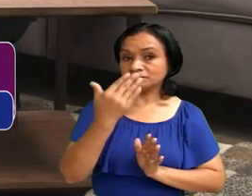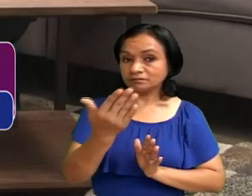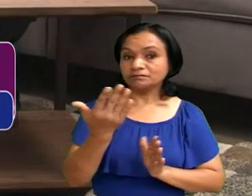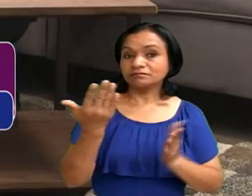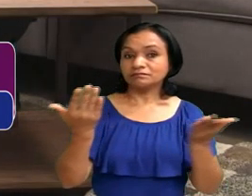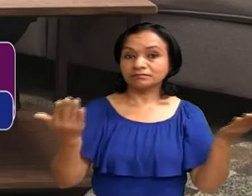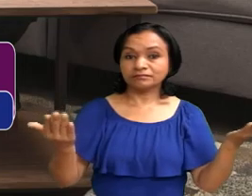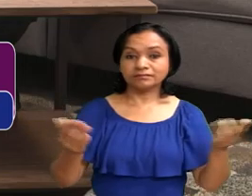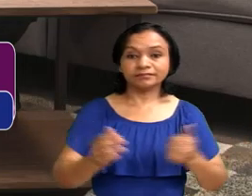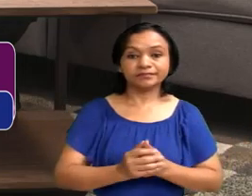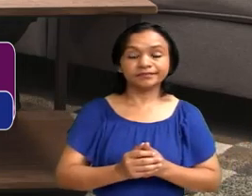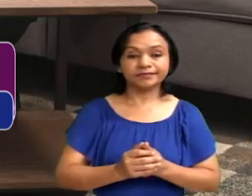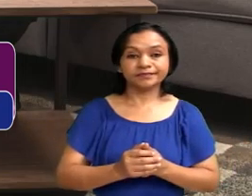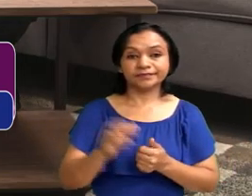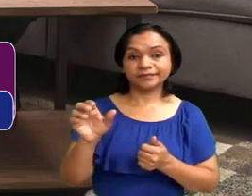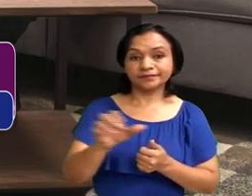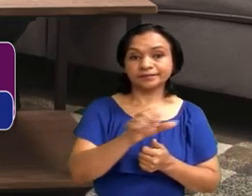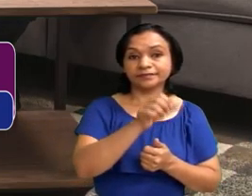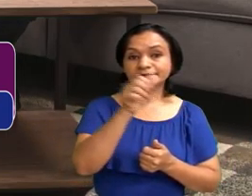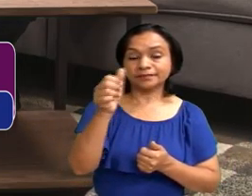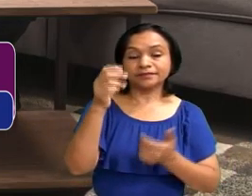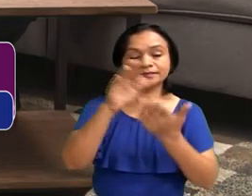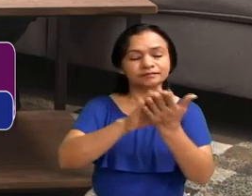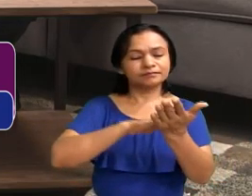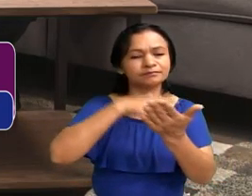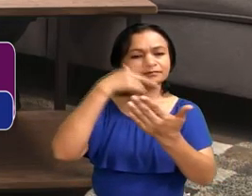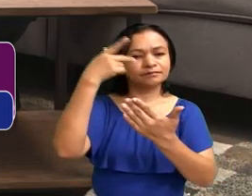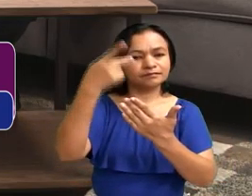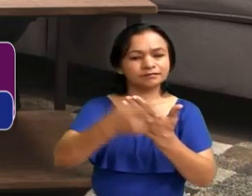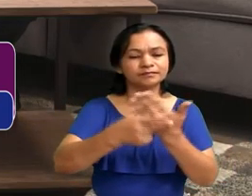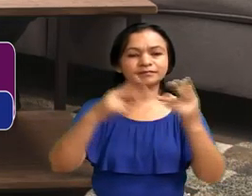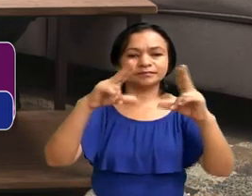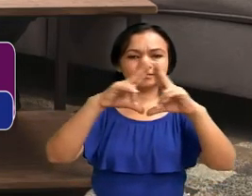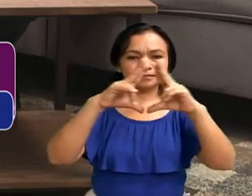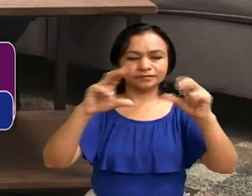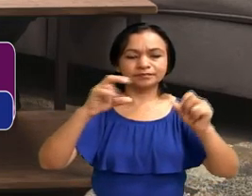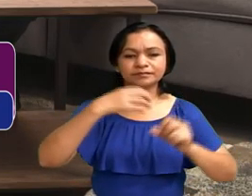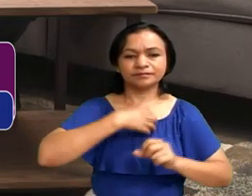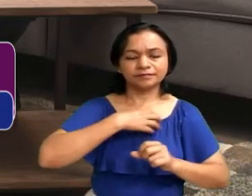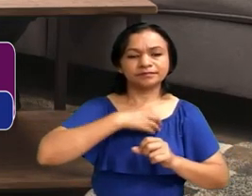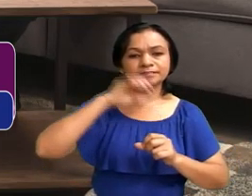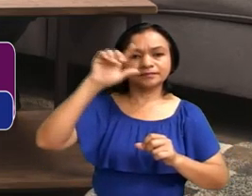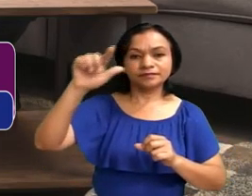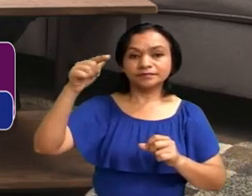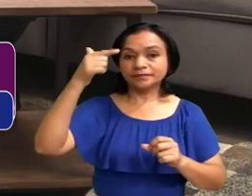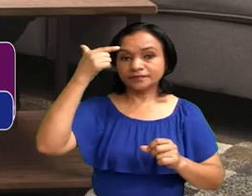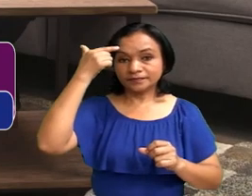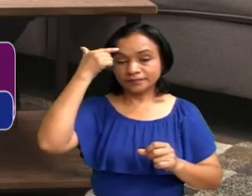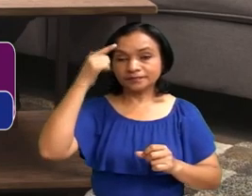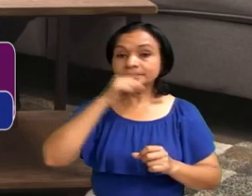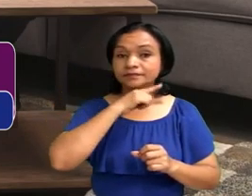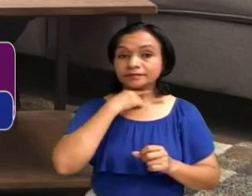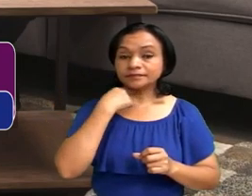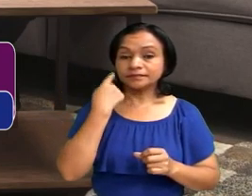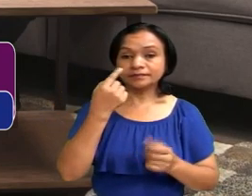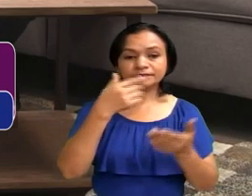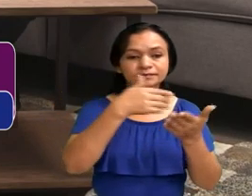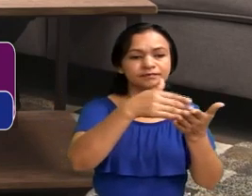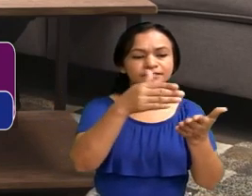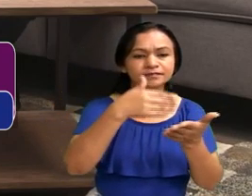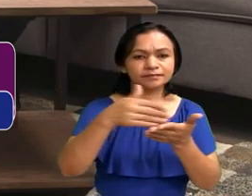Entonces, este es otro de los grandes programas de nuestro país, de nuestro gobierno, ¿verdad? Que va a